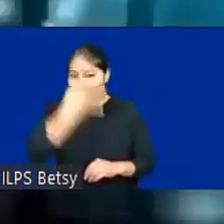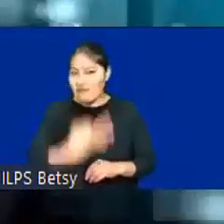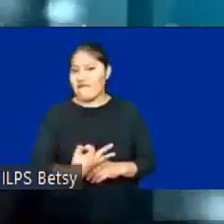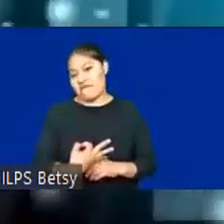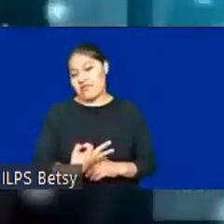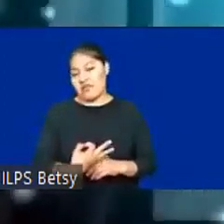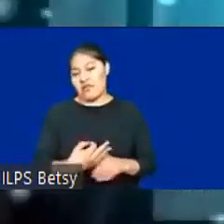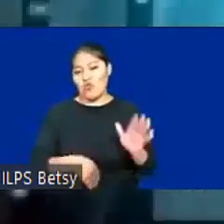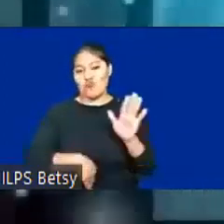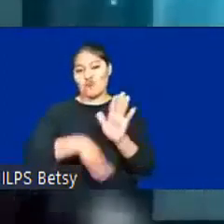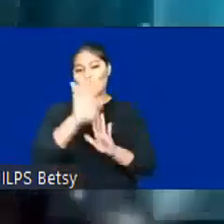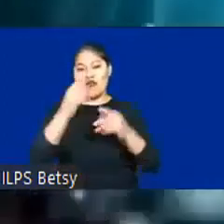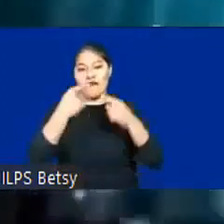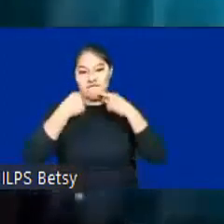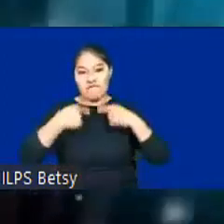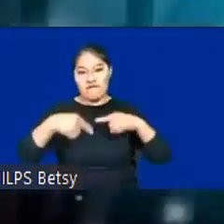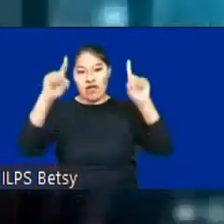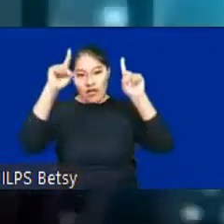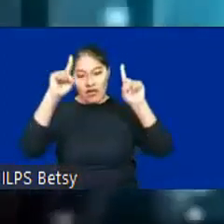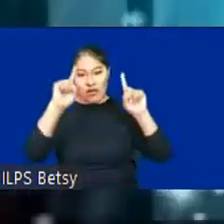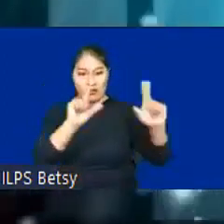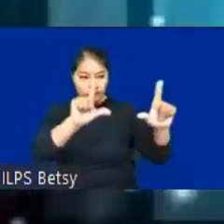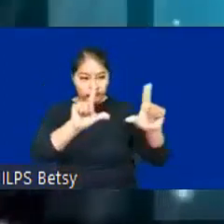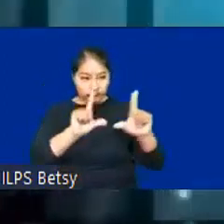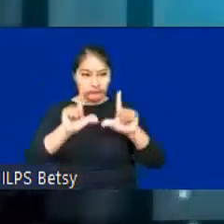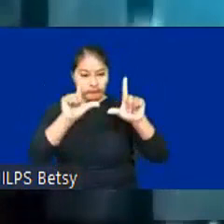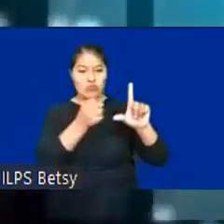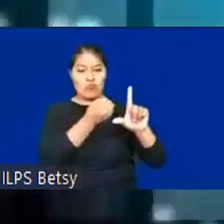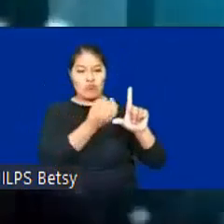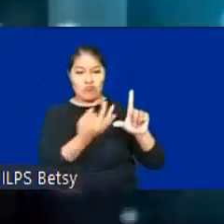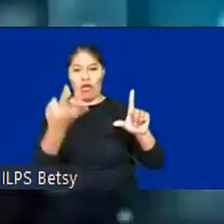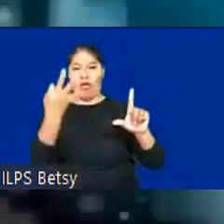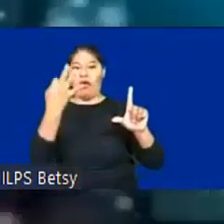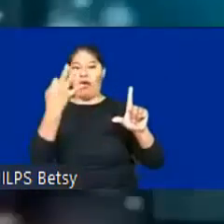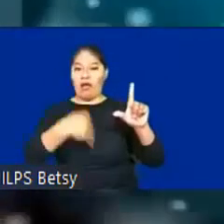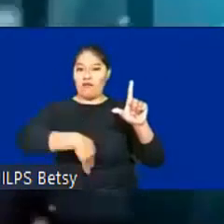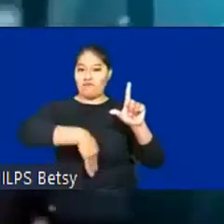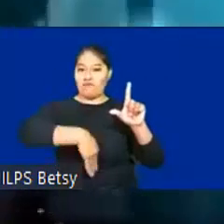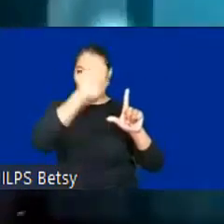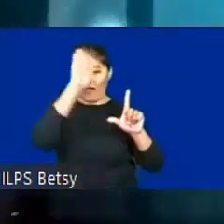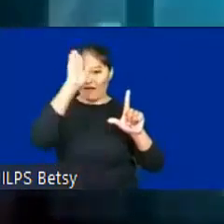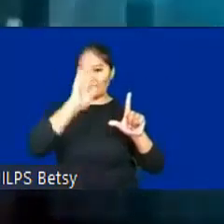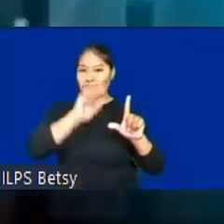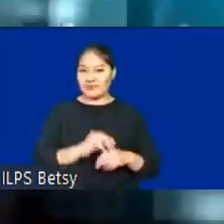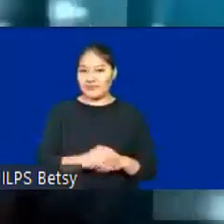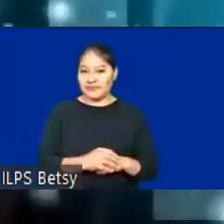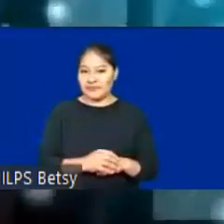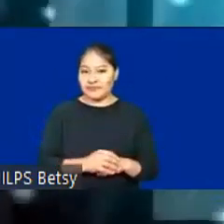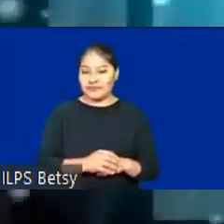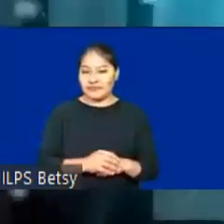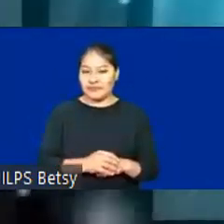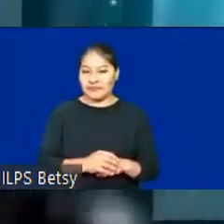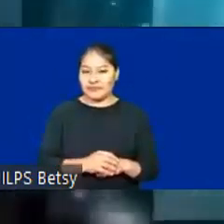tiene una serie de ventajas en un contexto como el que estamos viviendo.